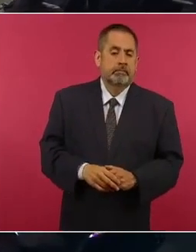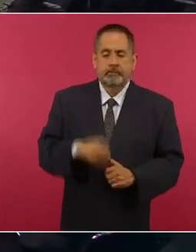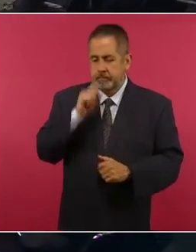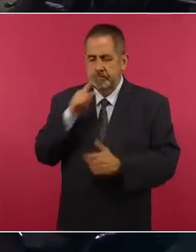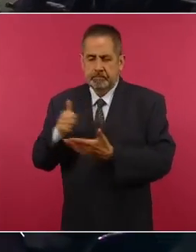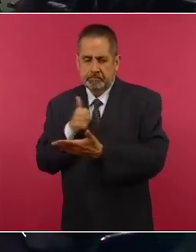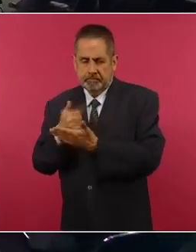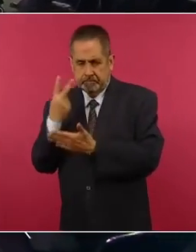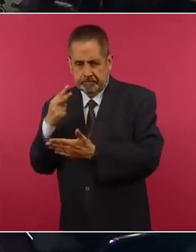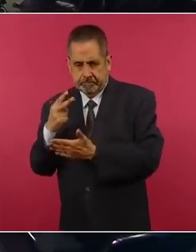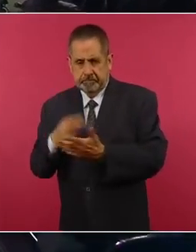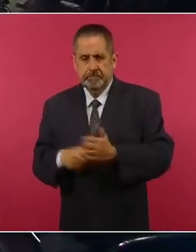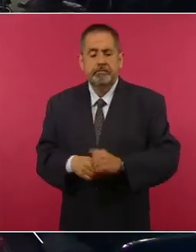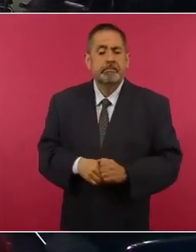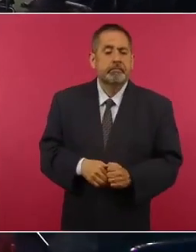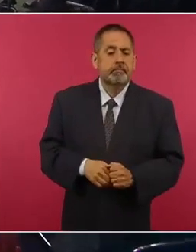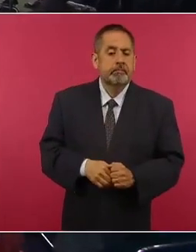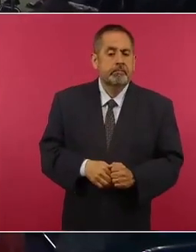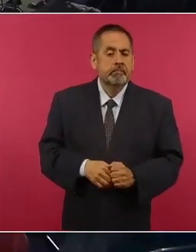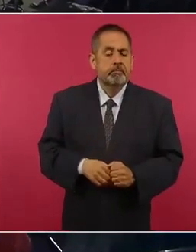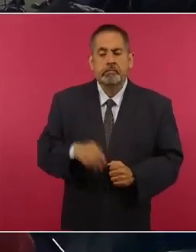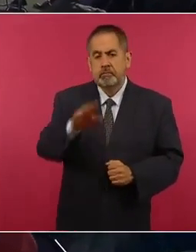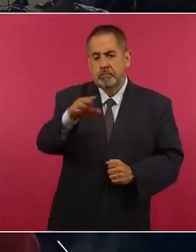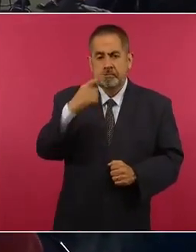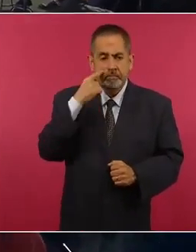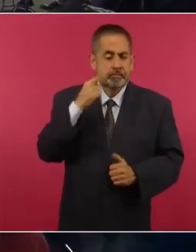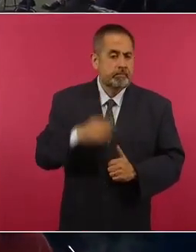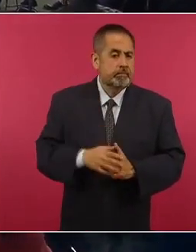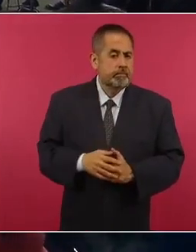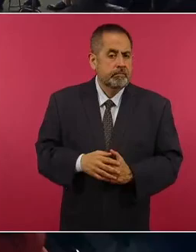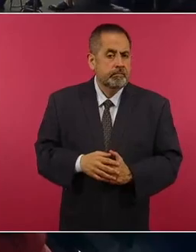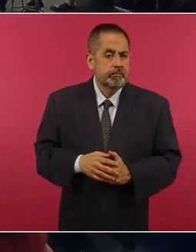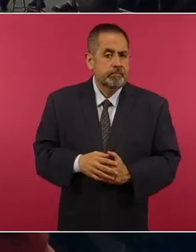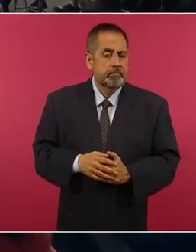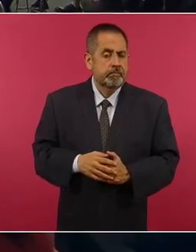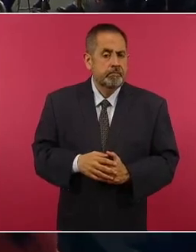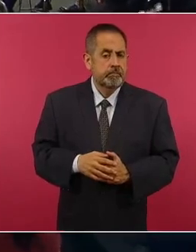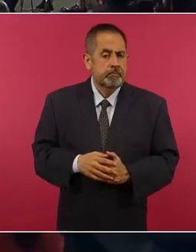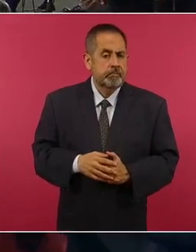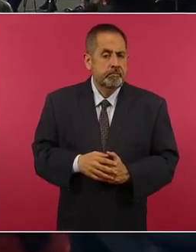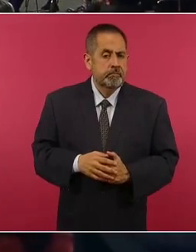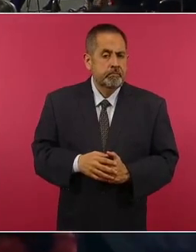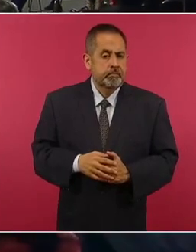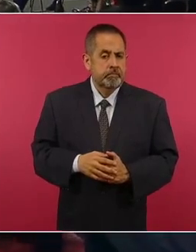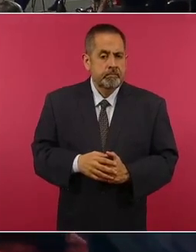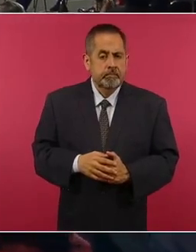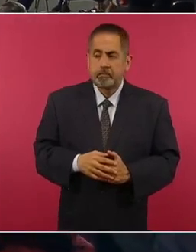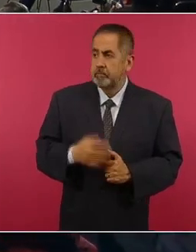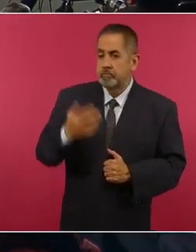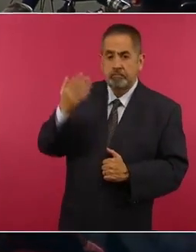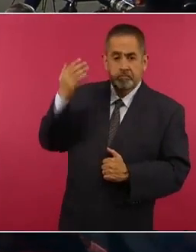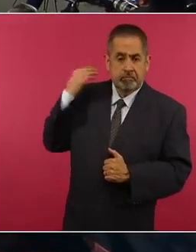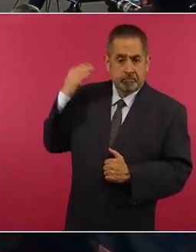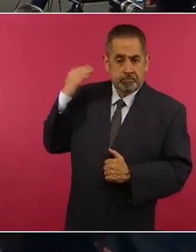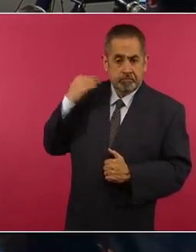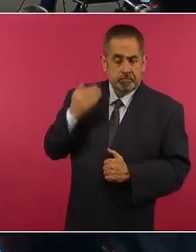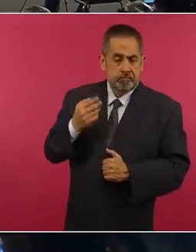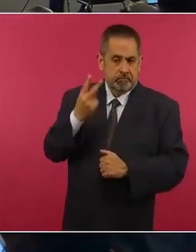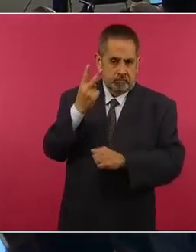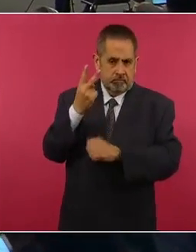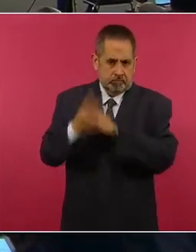México. A dos años ya de, más de dos años de haber iniciado esta